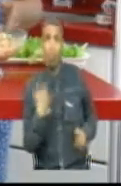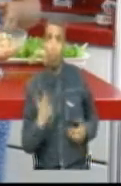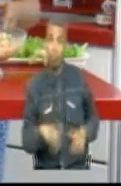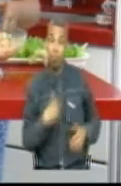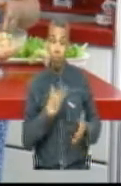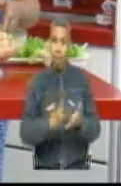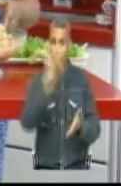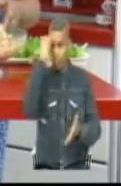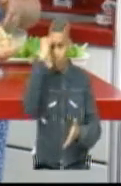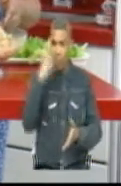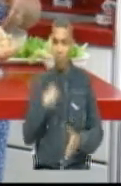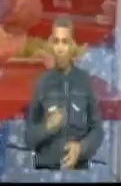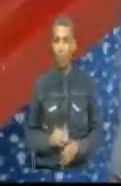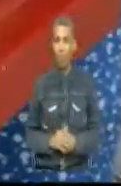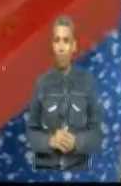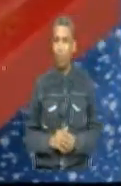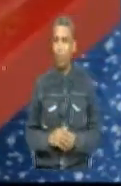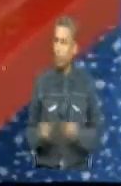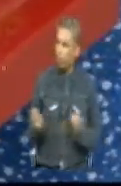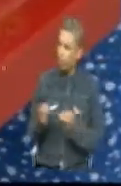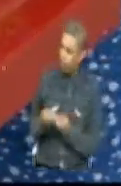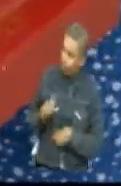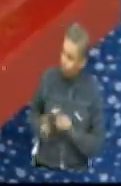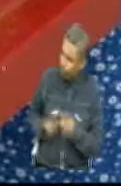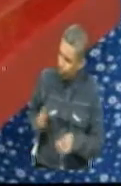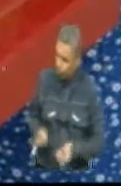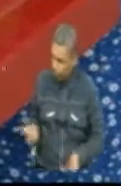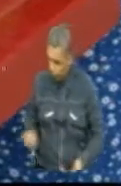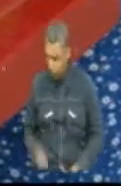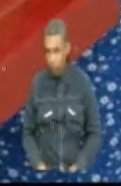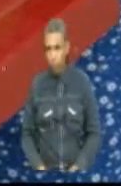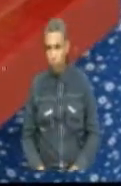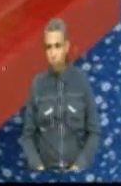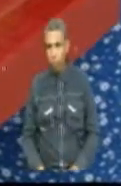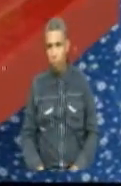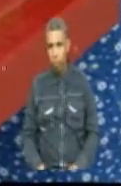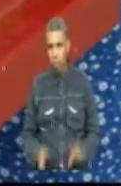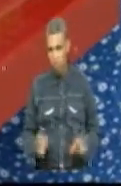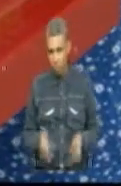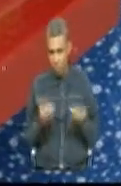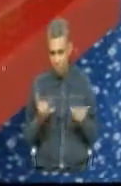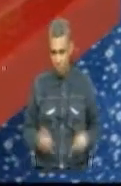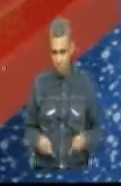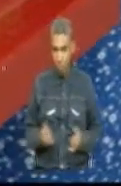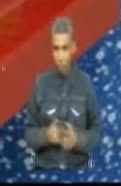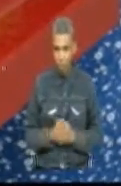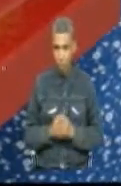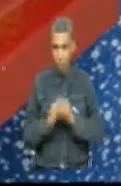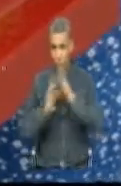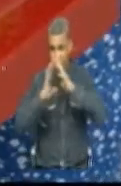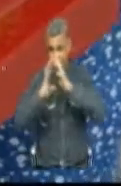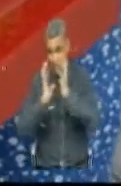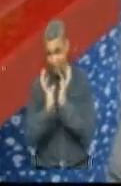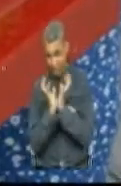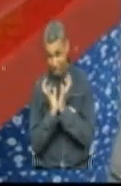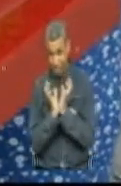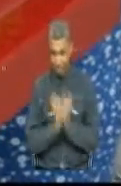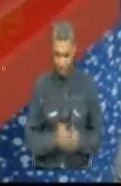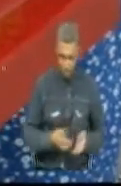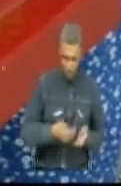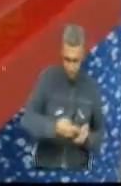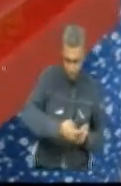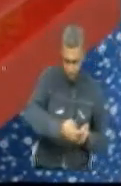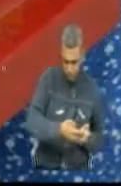está haciendo bueno yo que estoy haciendo una cama sin de lechuga en la cual voy a agregar nuestra